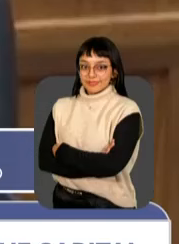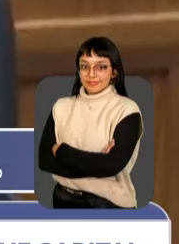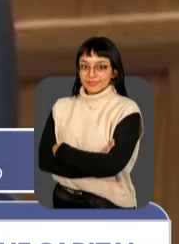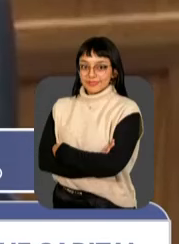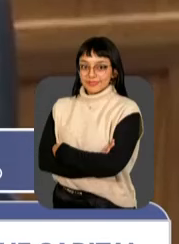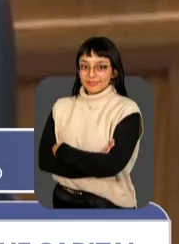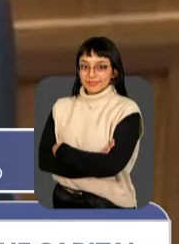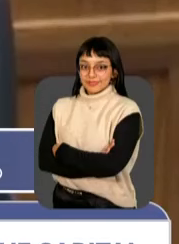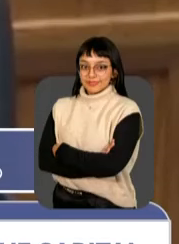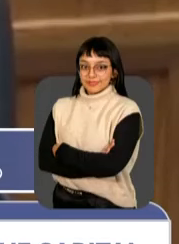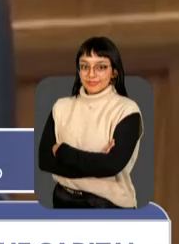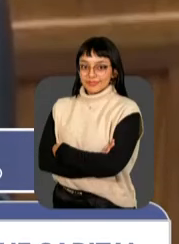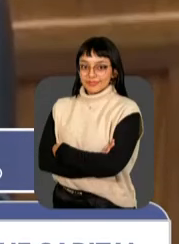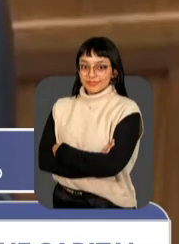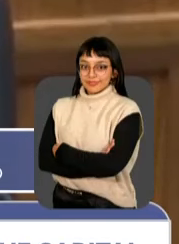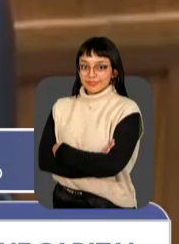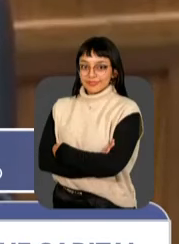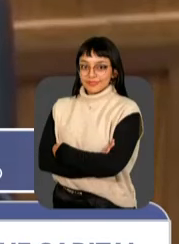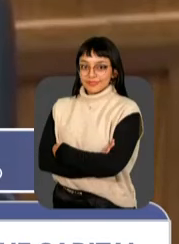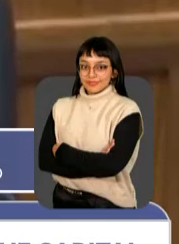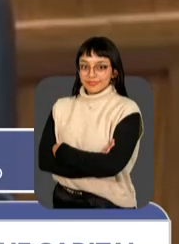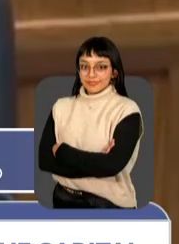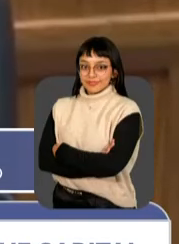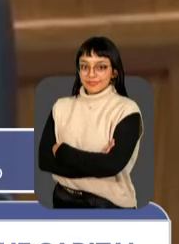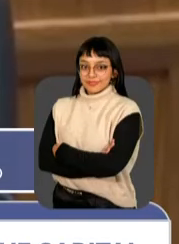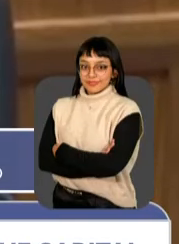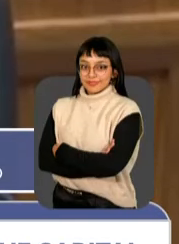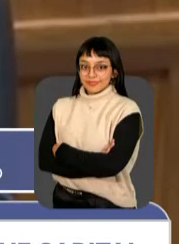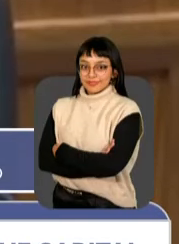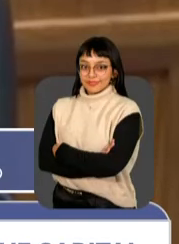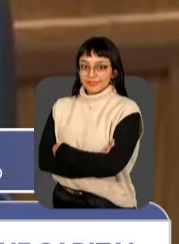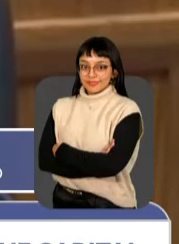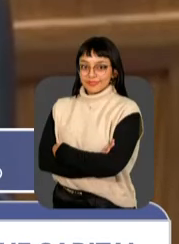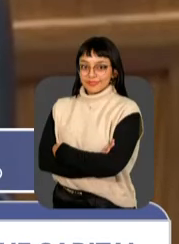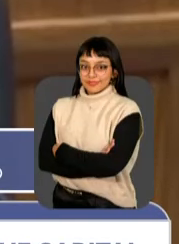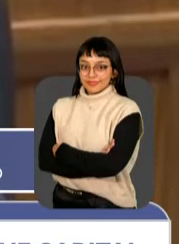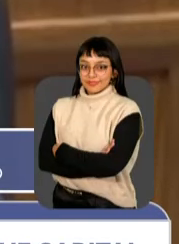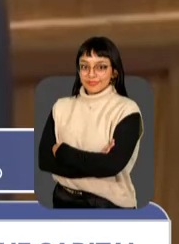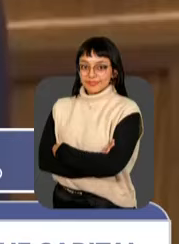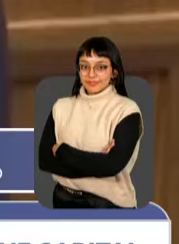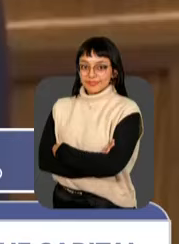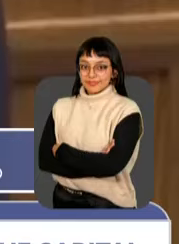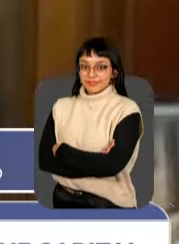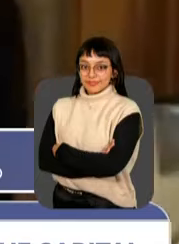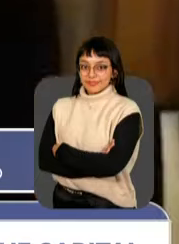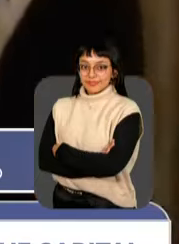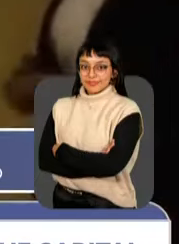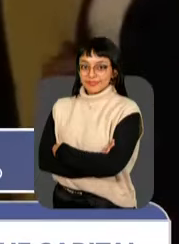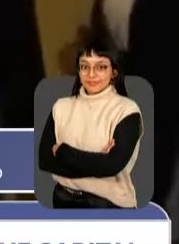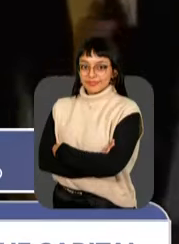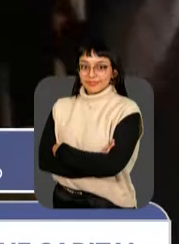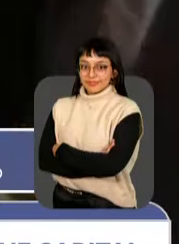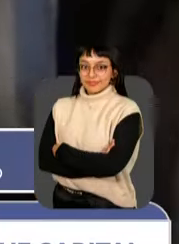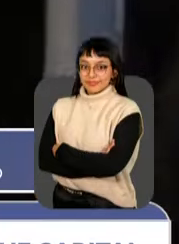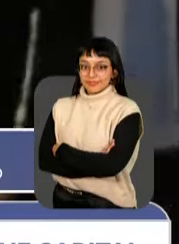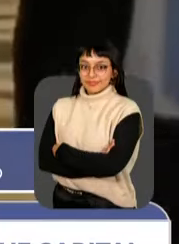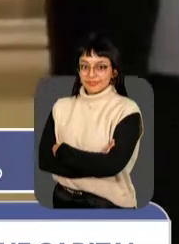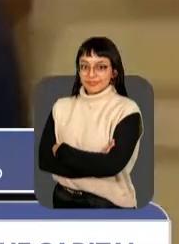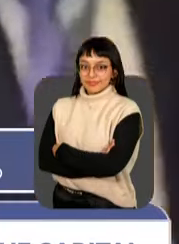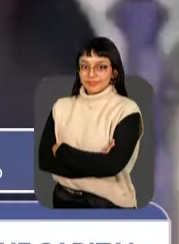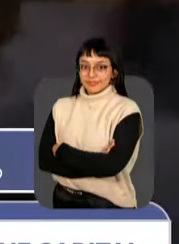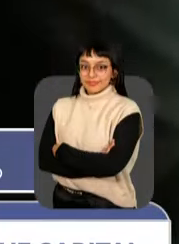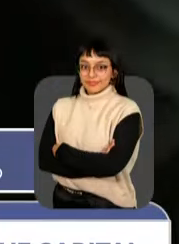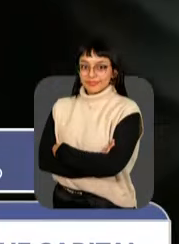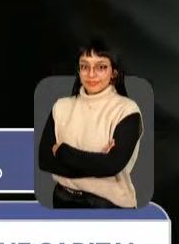Lampa, beneficiando al Grupo Patio, encabezado por Álvaro Jalaf, cercano a Luis Hermosilla y al propio Andrés Chadwick. Se le investiga por posibles delitos